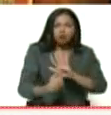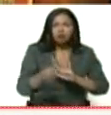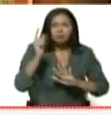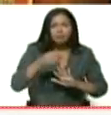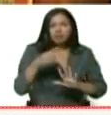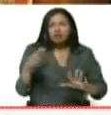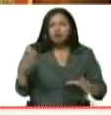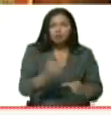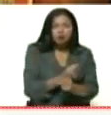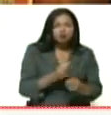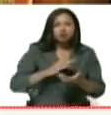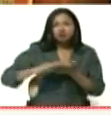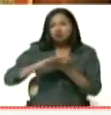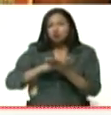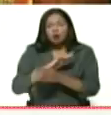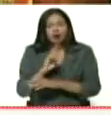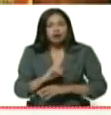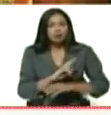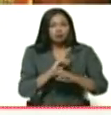una solución.